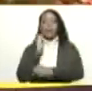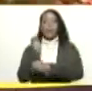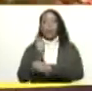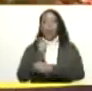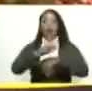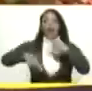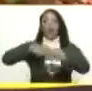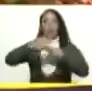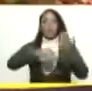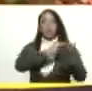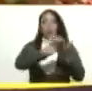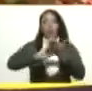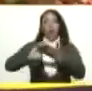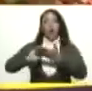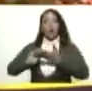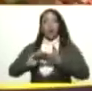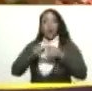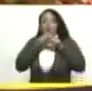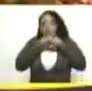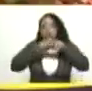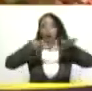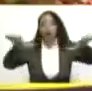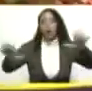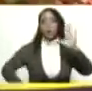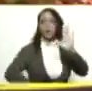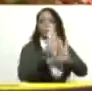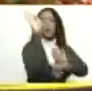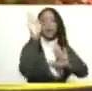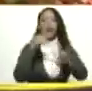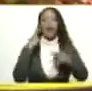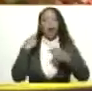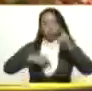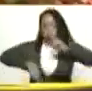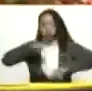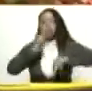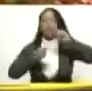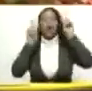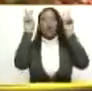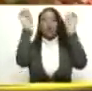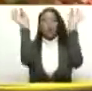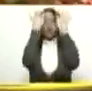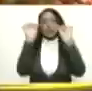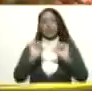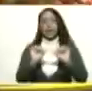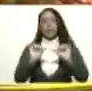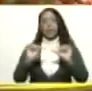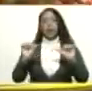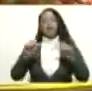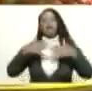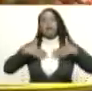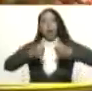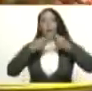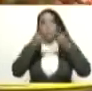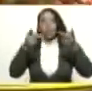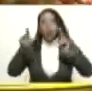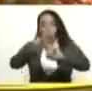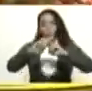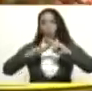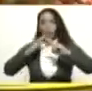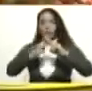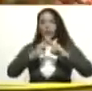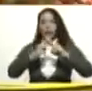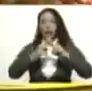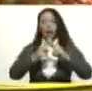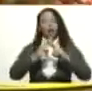la recuperación y el despliegue y el desarrollo y la construcción del nuevo sistema de salud público gratuito, universal